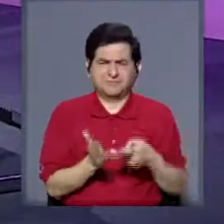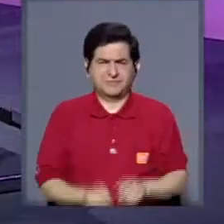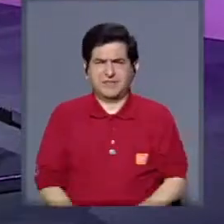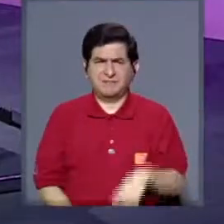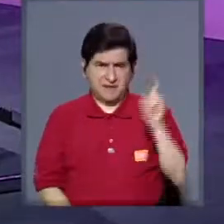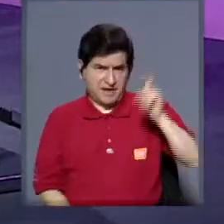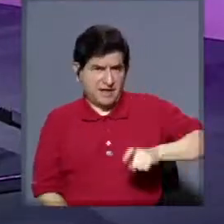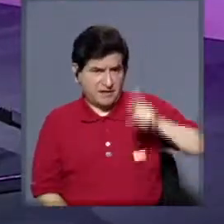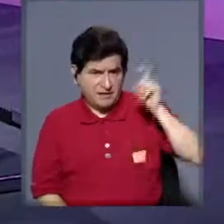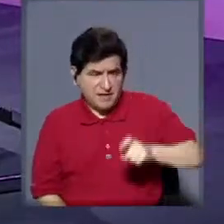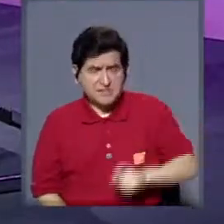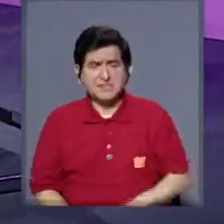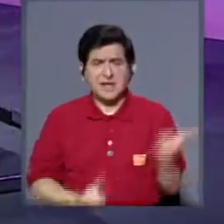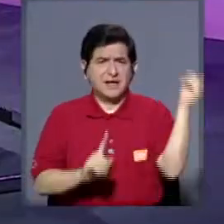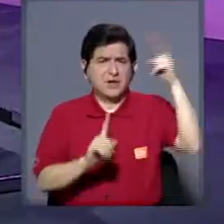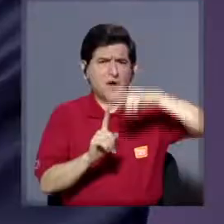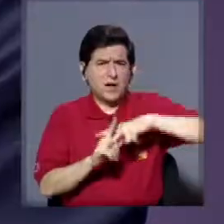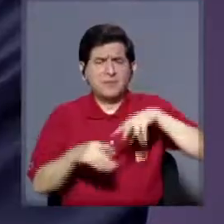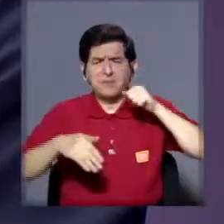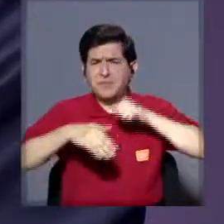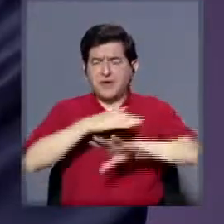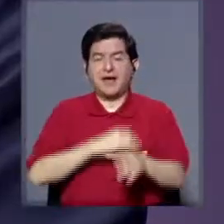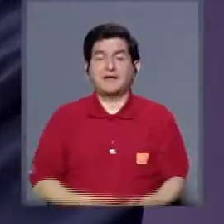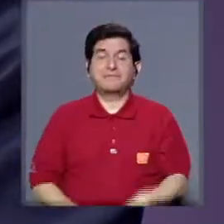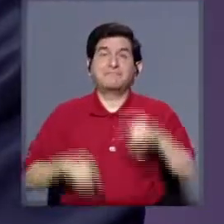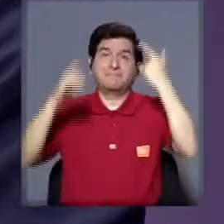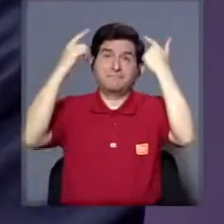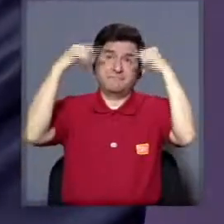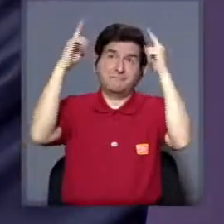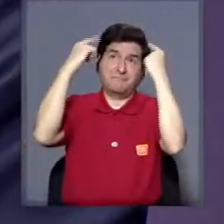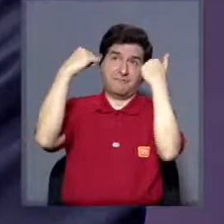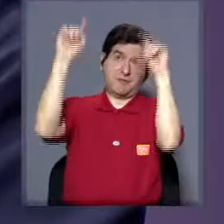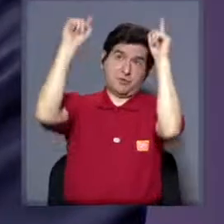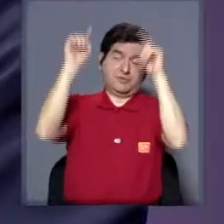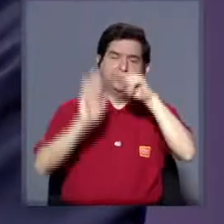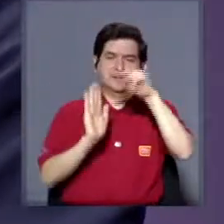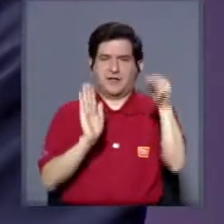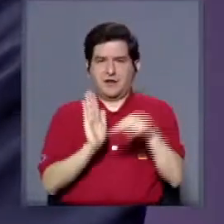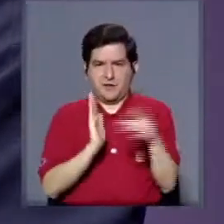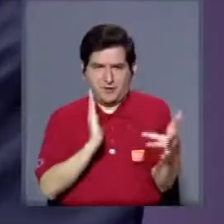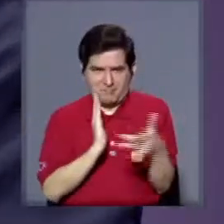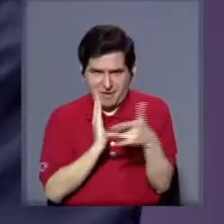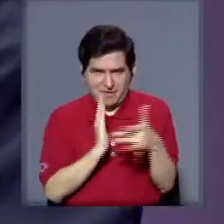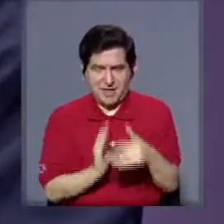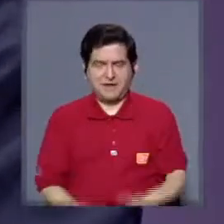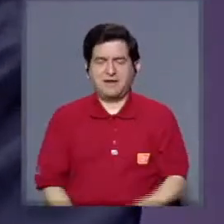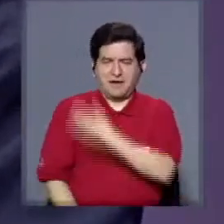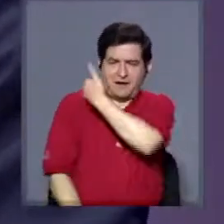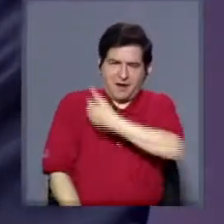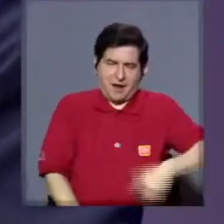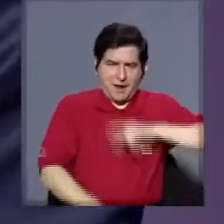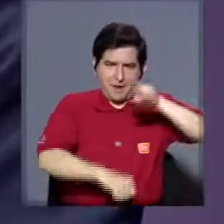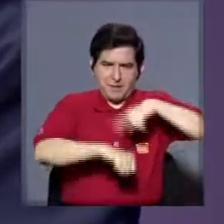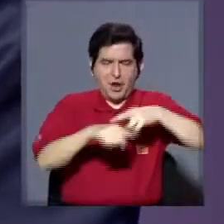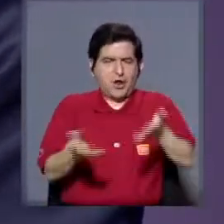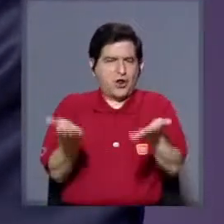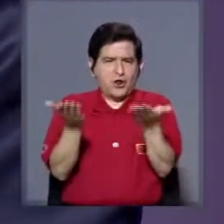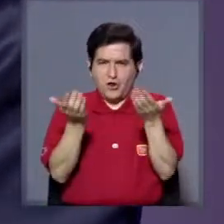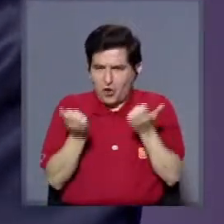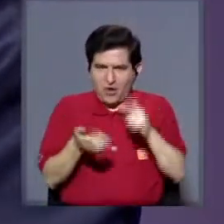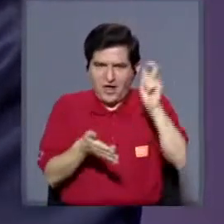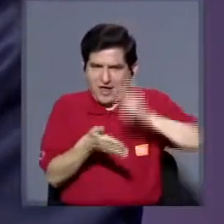necesita para aplicar bueno una famosa norma técnica que nuestro presidente de la república no ha querido